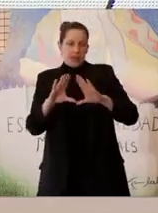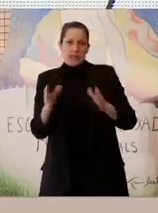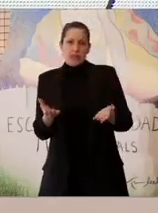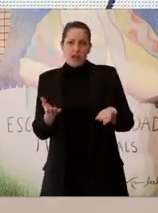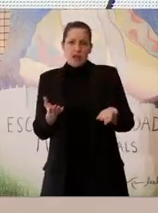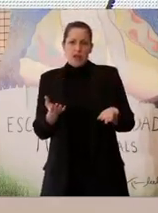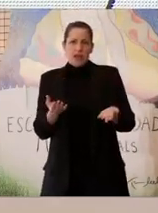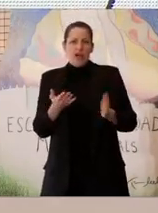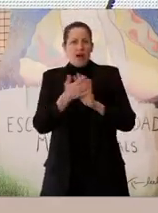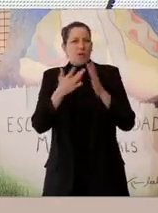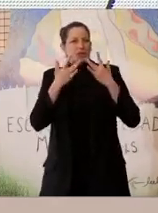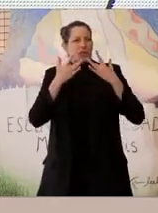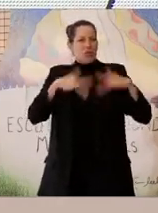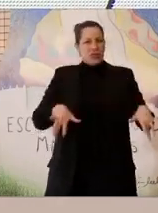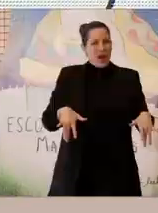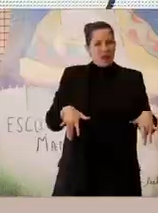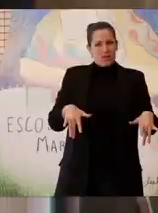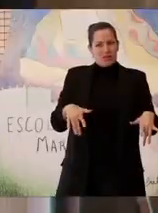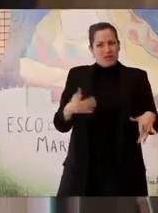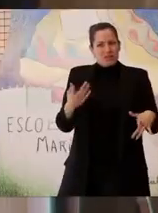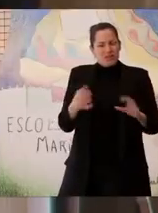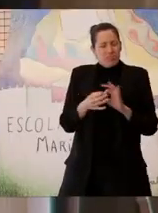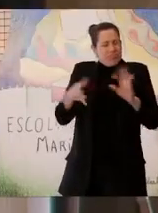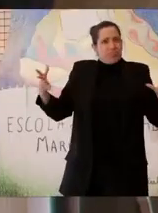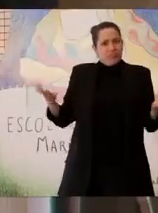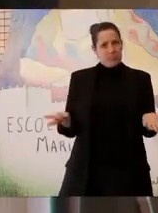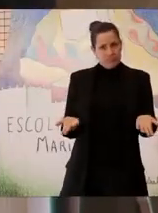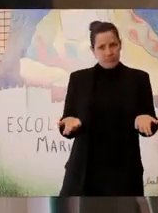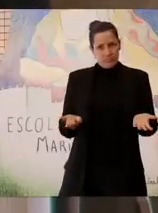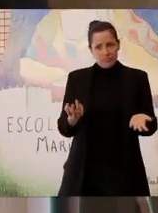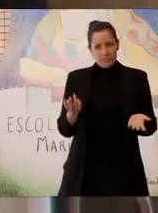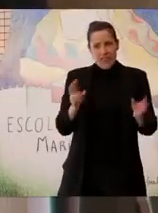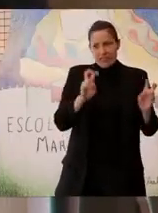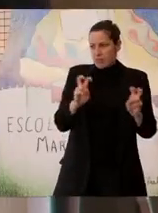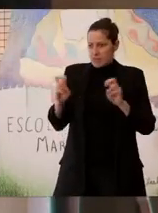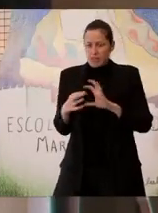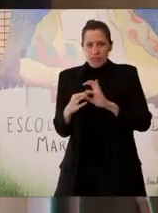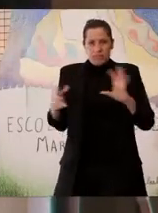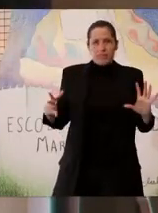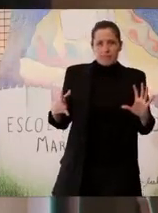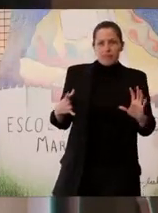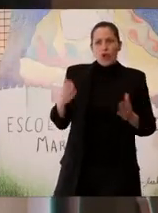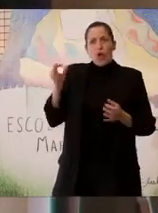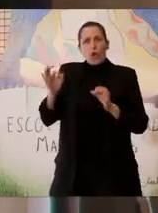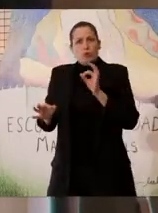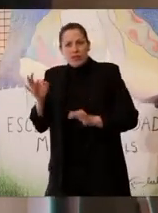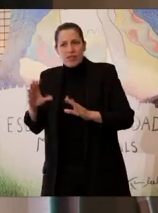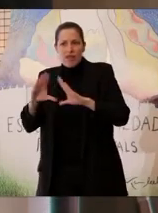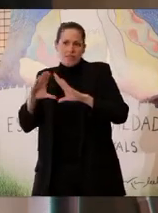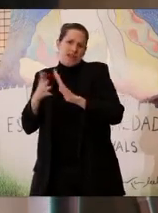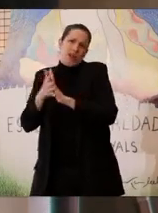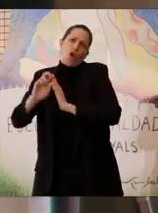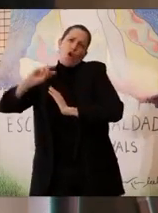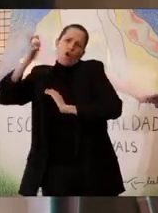ser neutrales, ¿qué tendrá que ver el hambre con las ganas de comer? ¿Qué tendrá que ver el hambre con las ganas de comer? Digo yo, una justicia feminista es otra cosa.